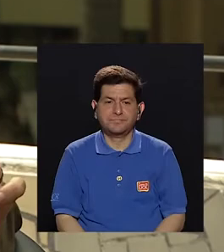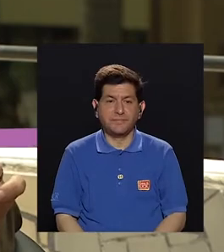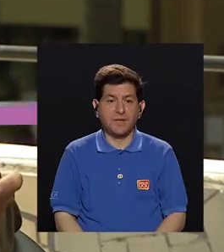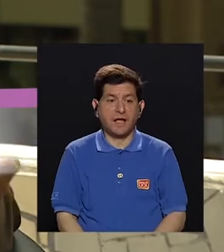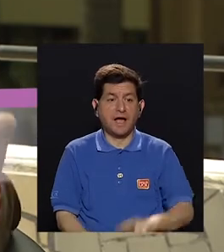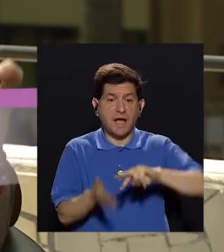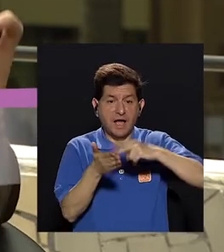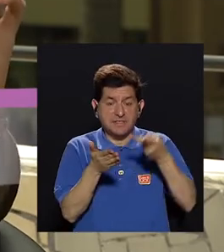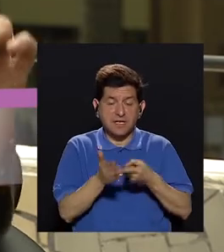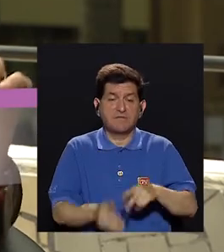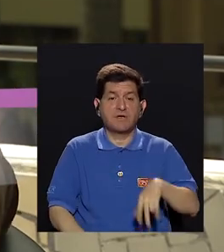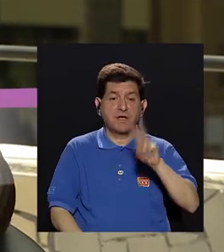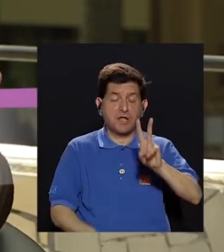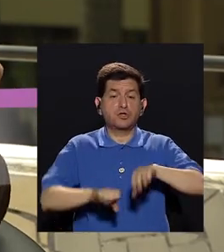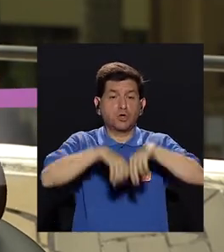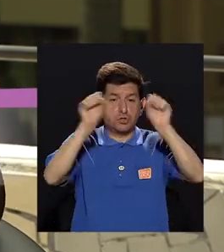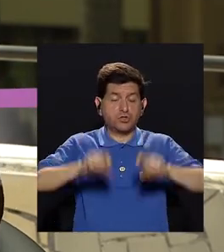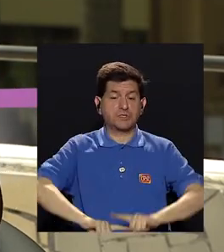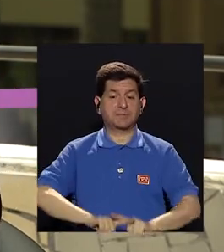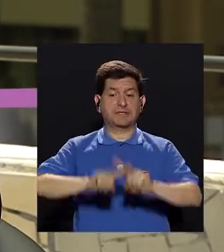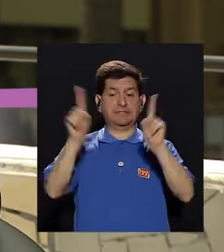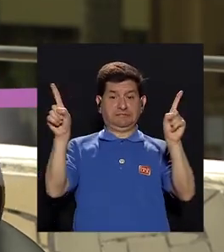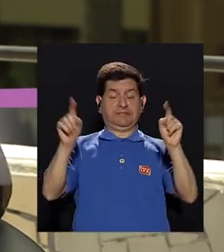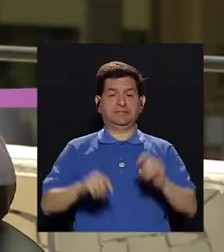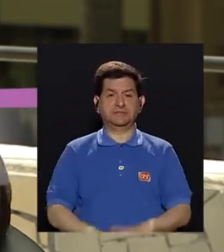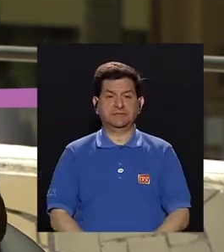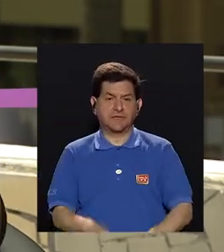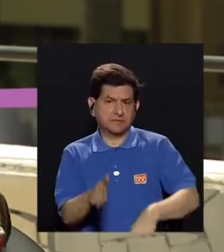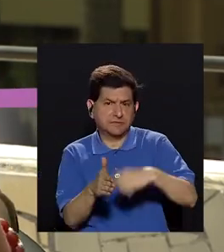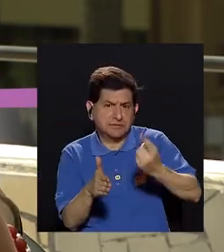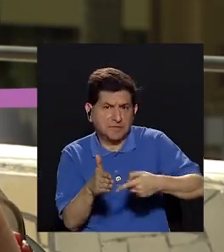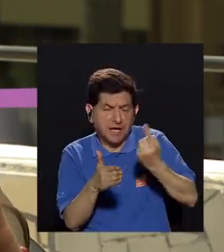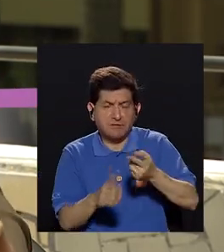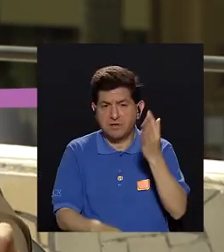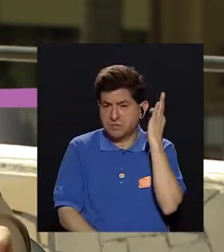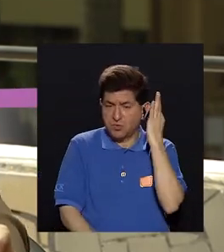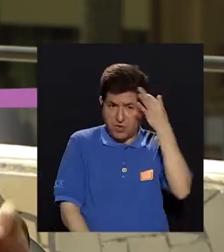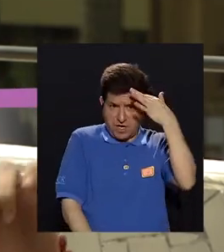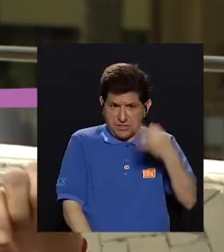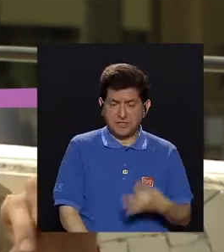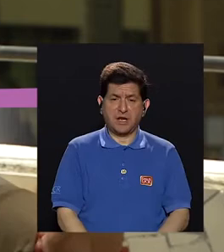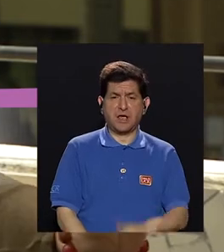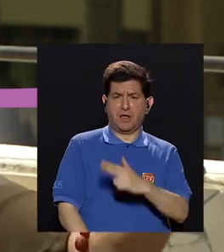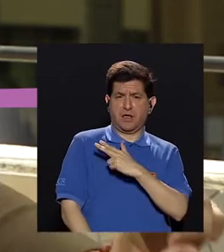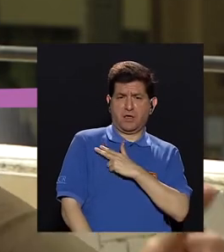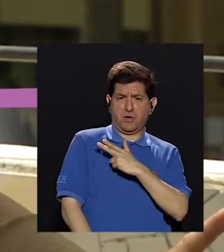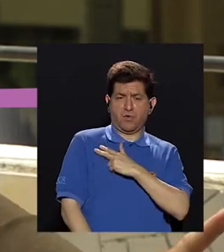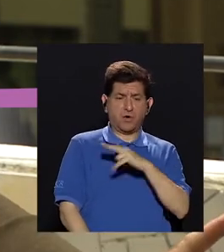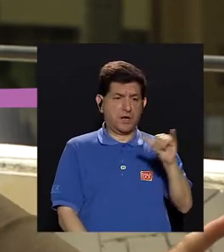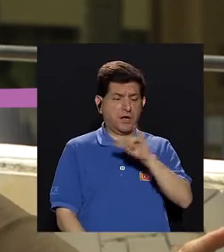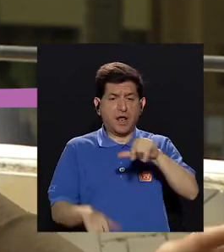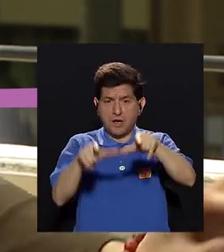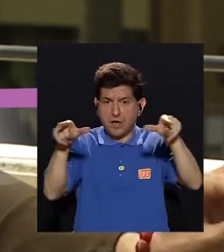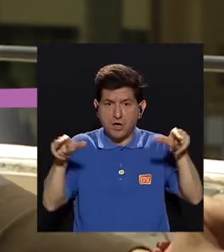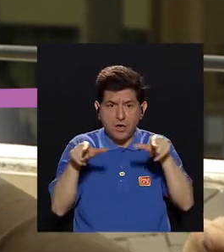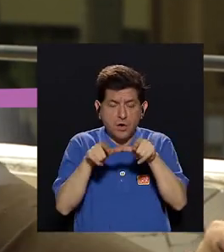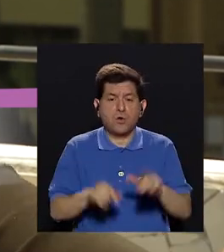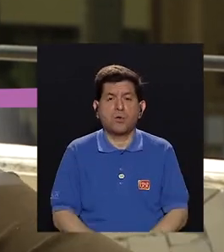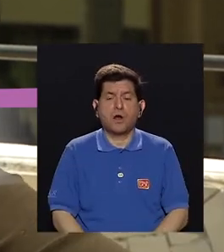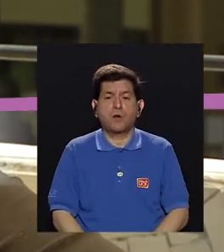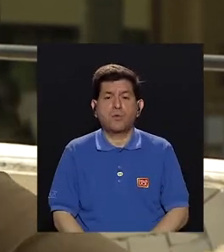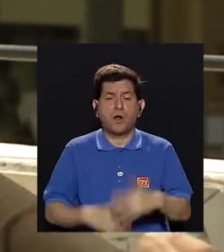hay señoras que piensan que uno orina por el mismo orificio que por el que sale la menstruación, por ejemplo. Entonces, primera enseñanza,